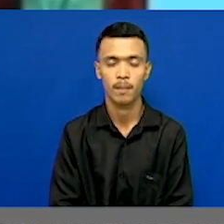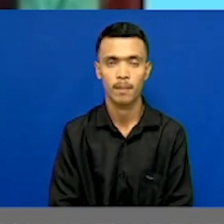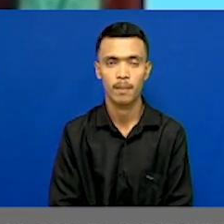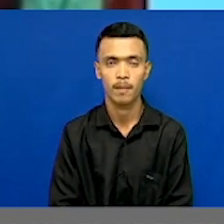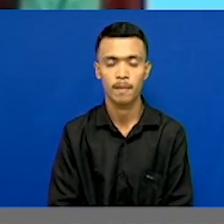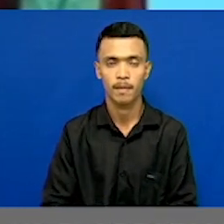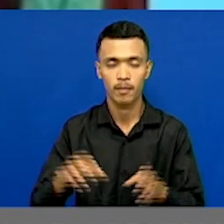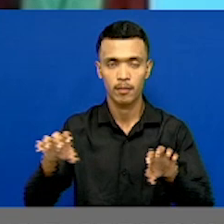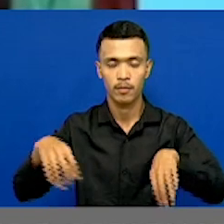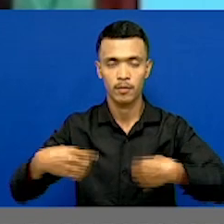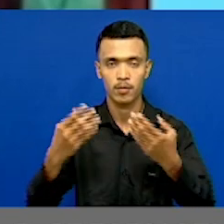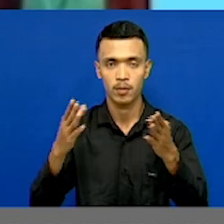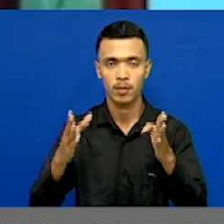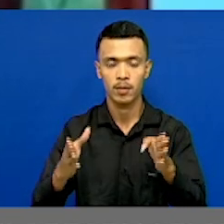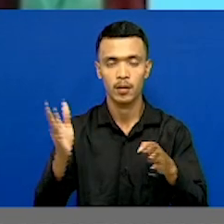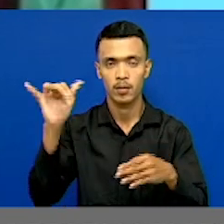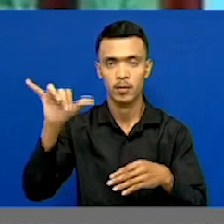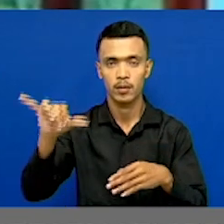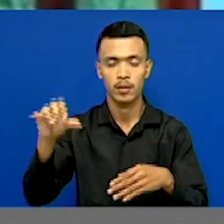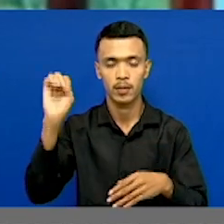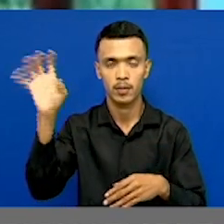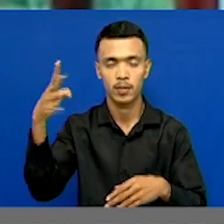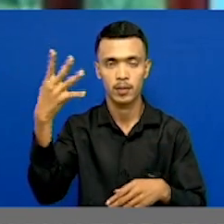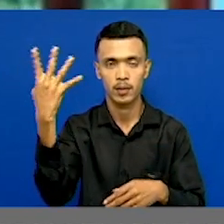técnico aliado Sira y a San Lorenzo.